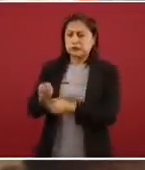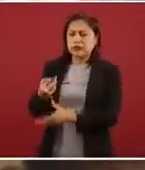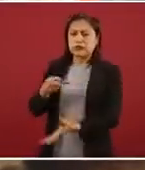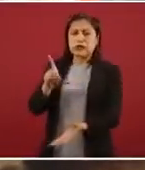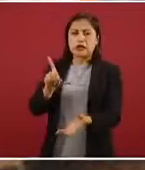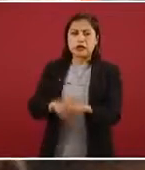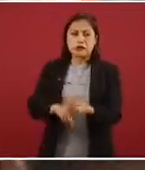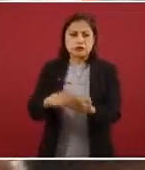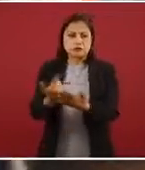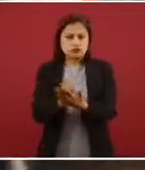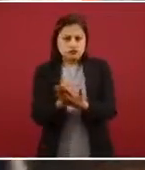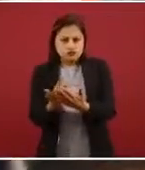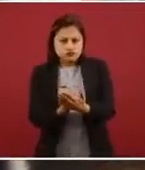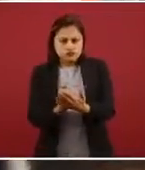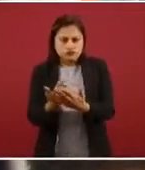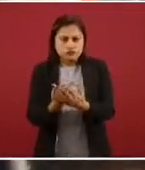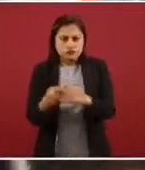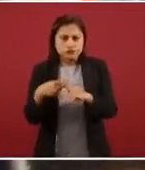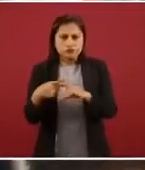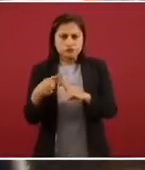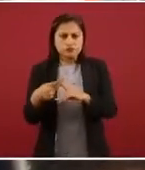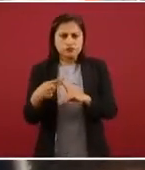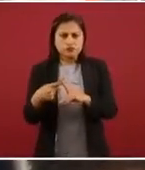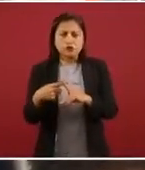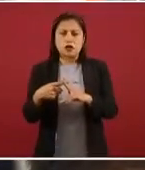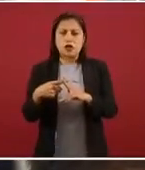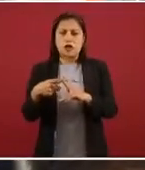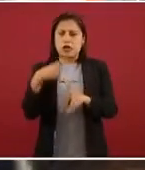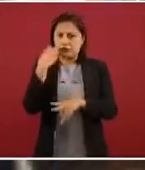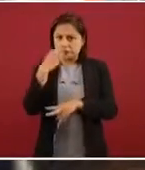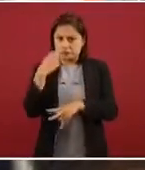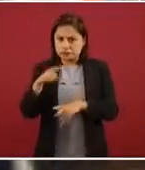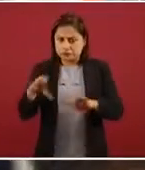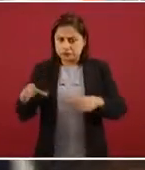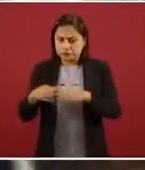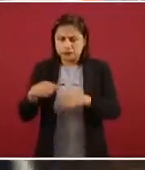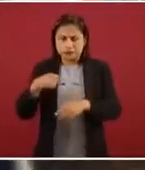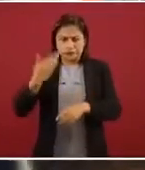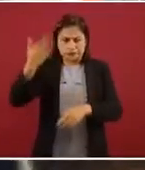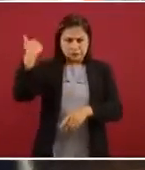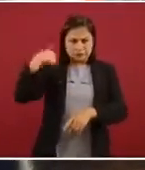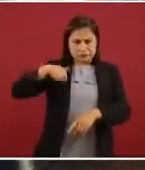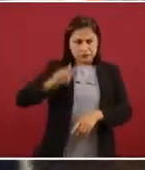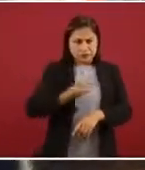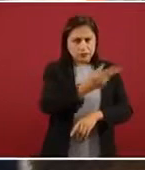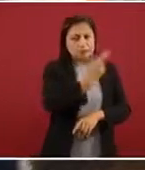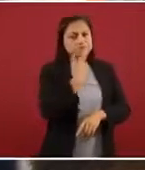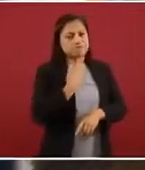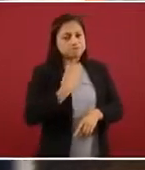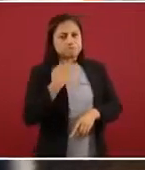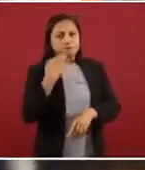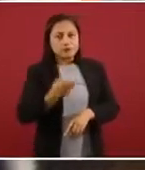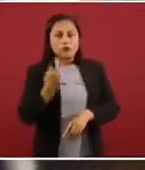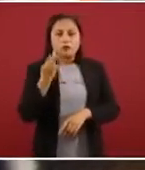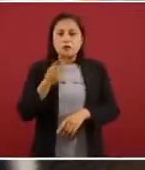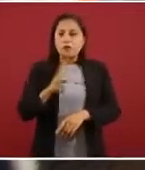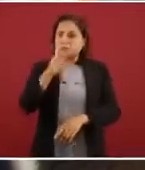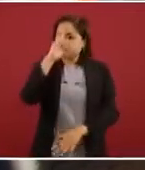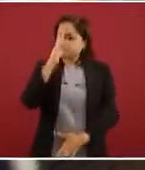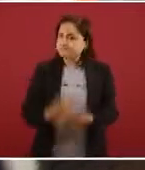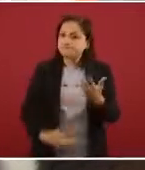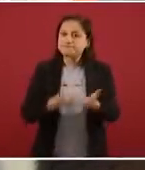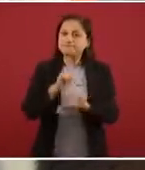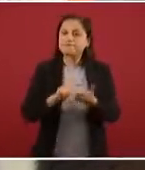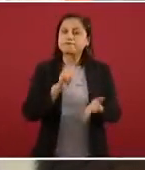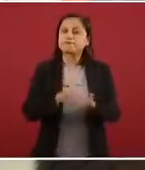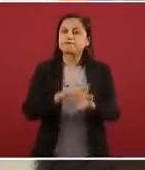Esto fue en enero cuando le hice yo la pregunta, y pues siguen actuando fuera de la ley. En el Estado de México hay